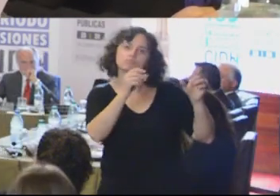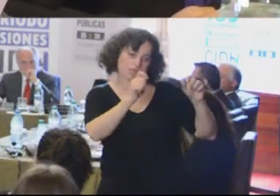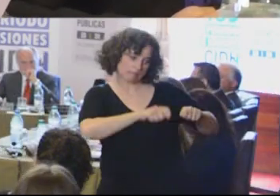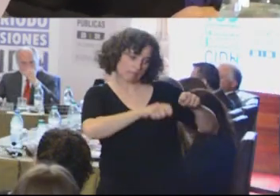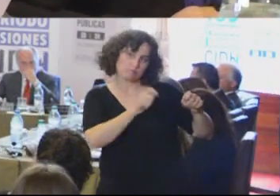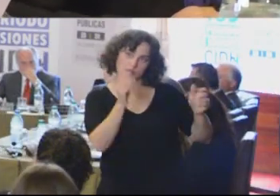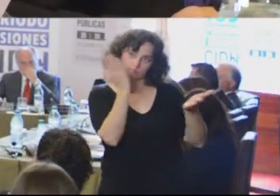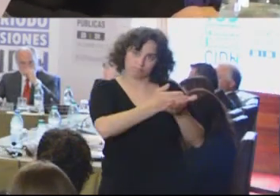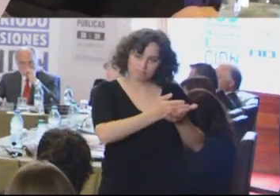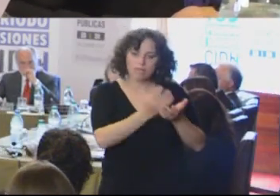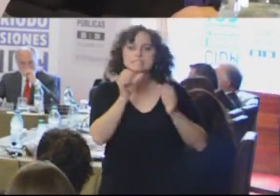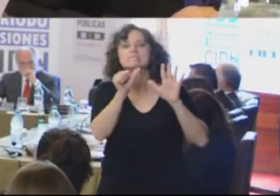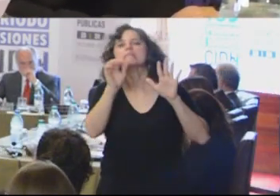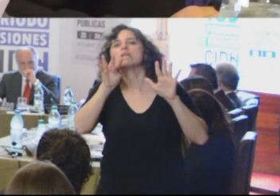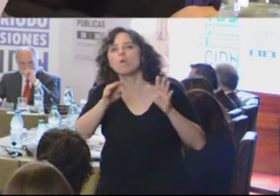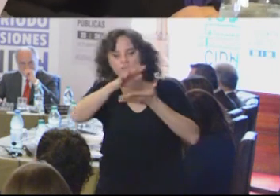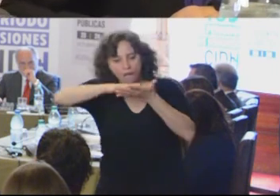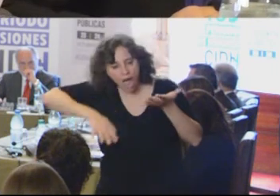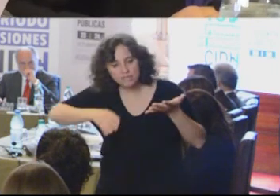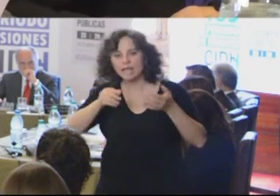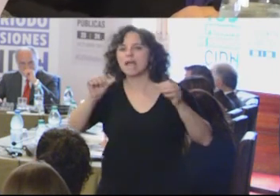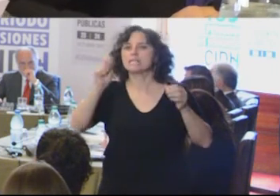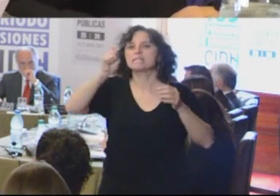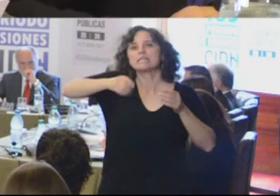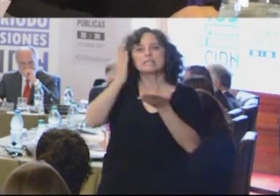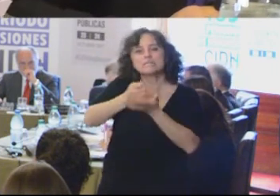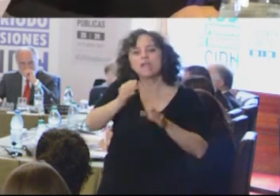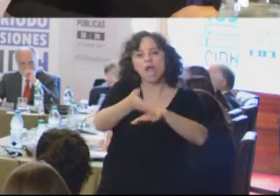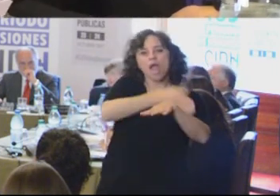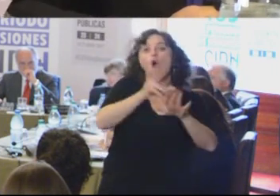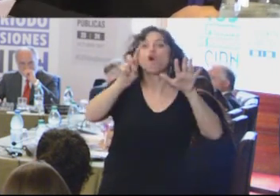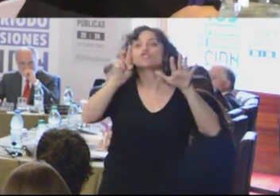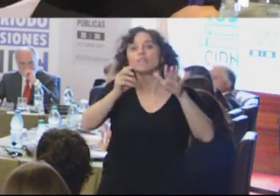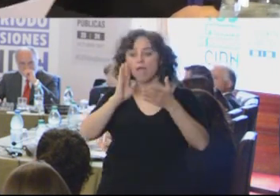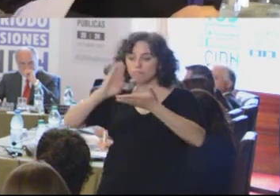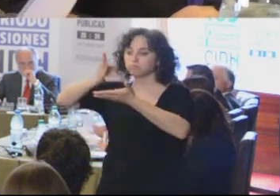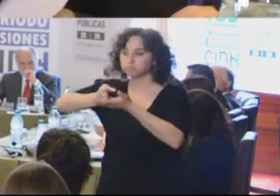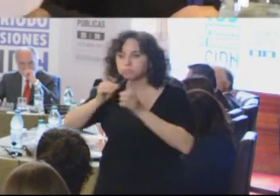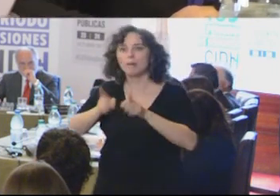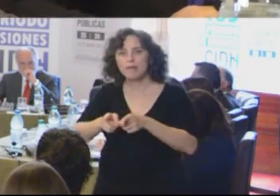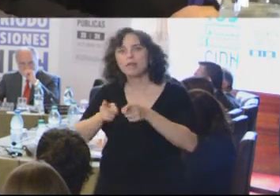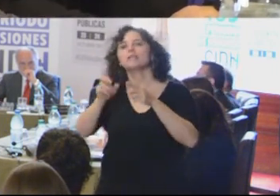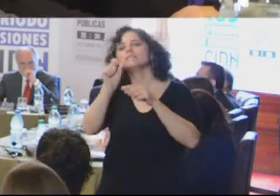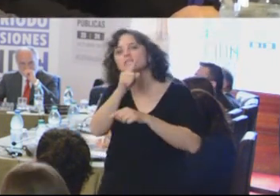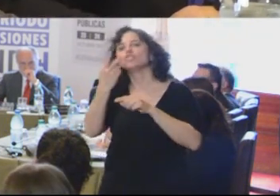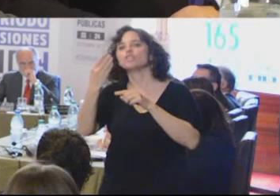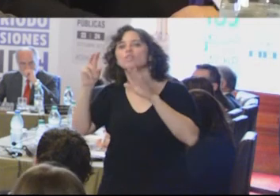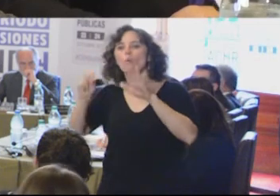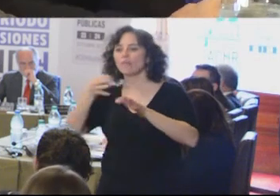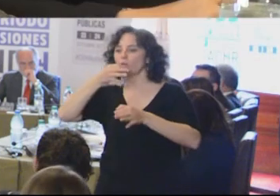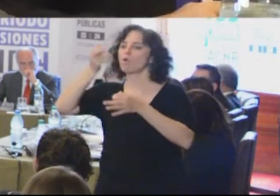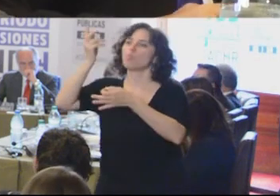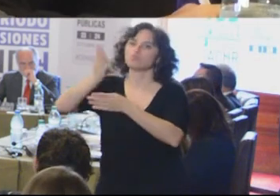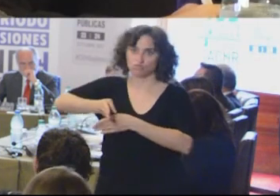69 actas de sentencia anticipada 80 imputaciones y 134 acusaciones ahora bien